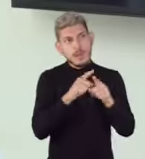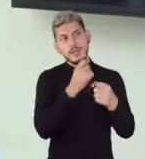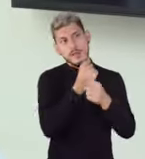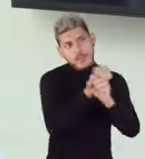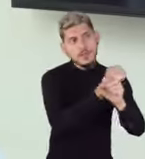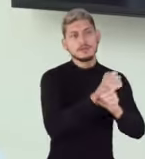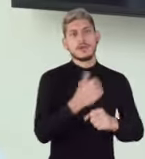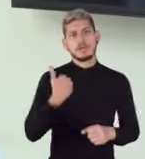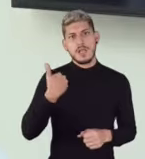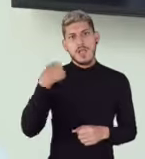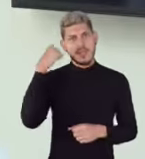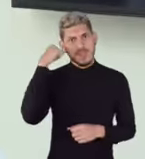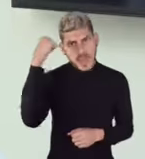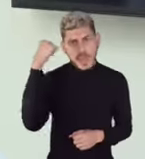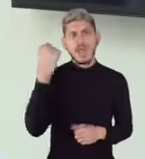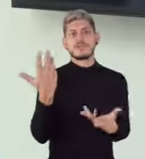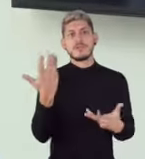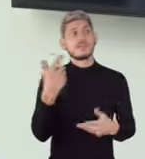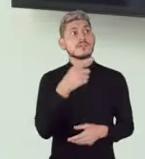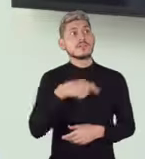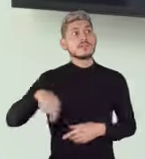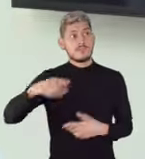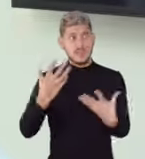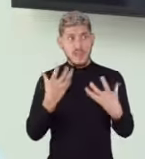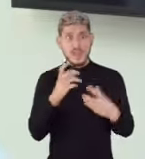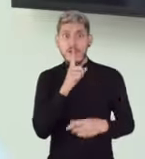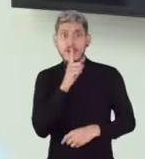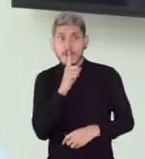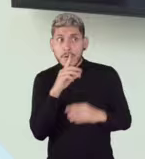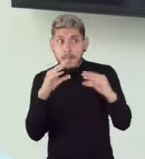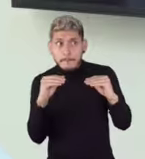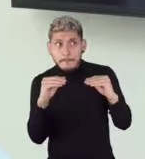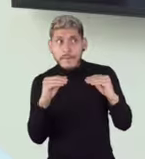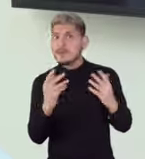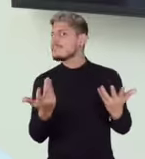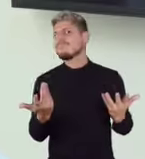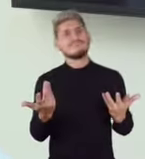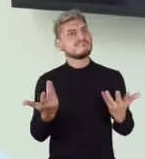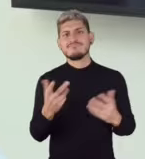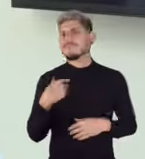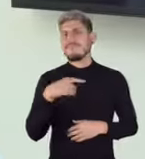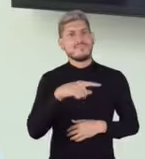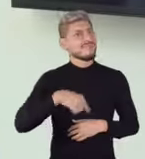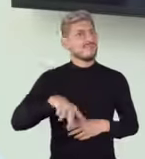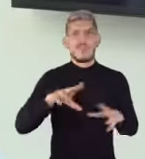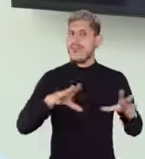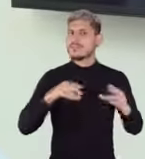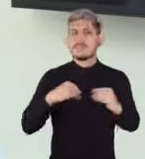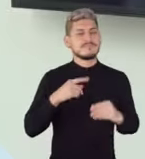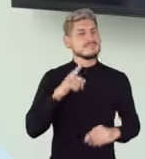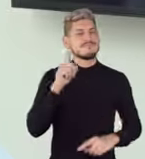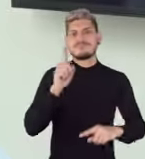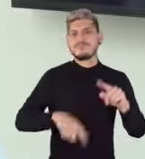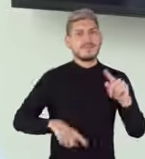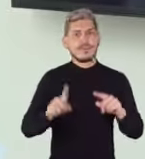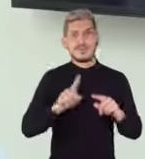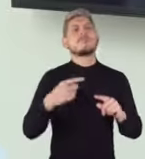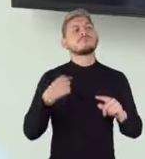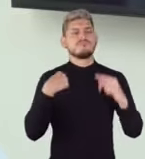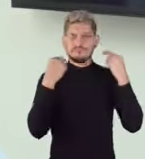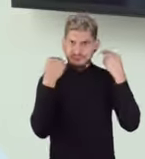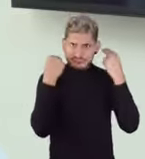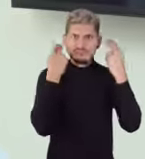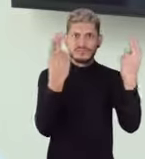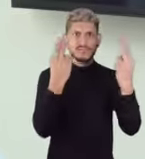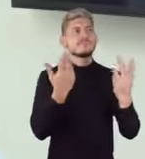derechos se nos quiera tratar de callar, de silenciar? Eso es algo que definitivamente yo no lo he permitido y más bien he levantado la voz, no